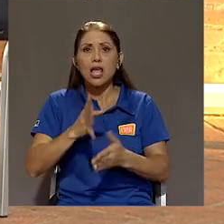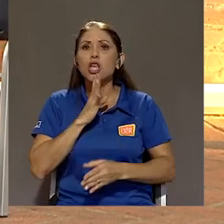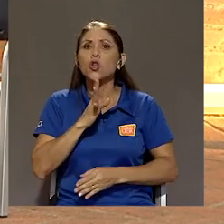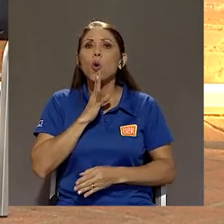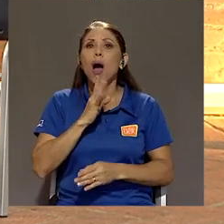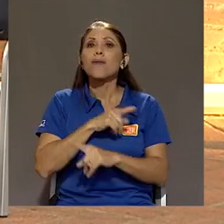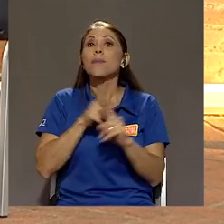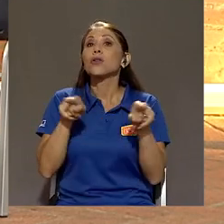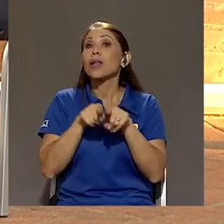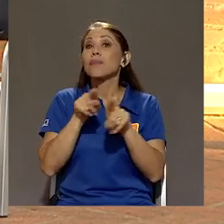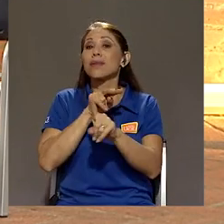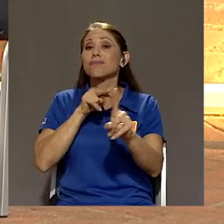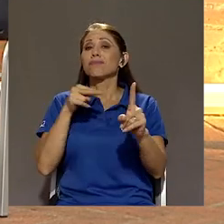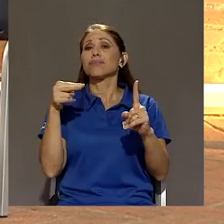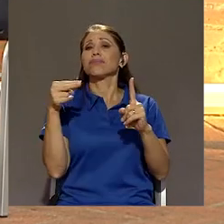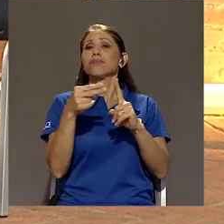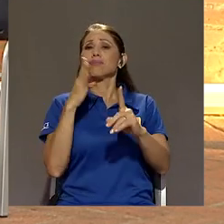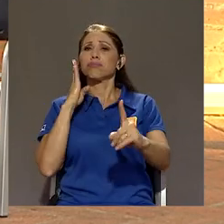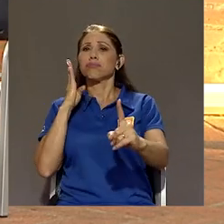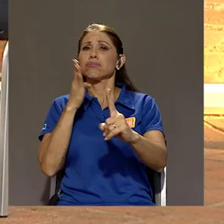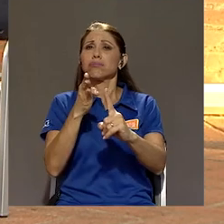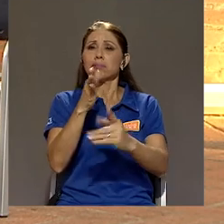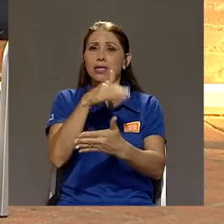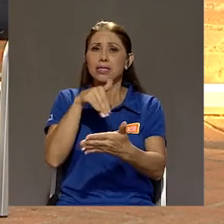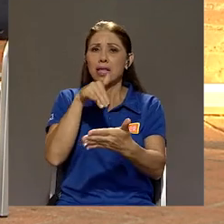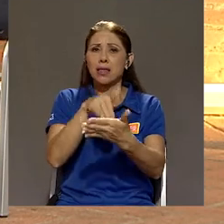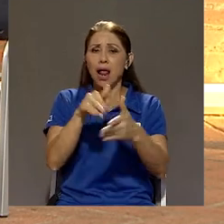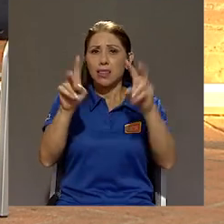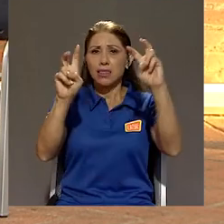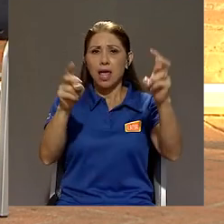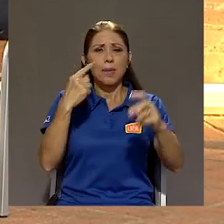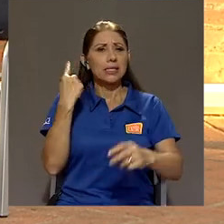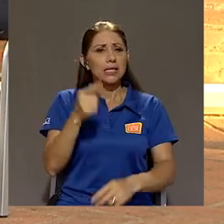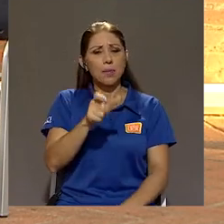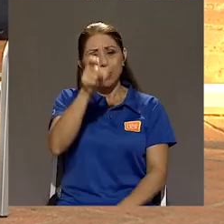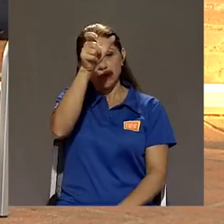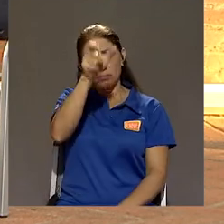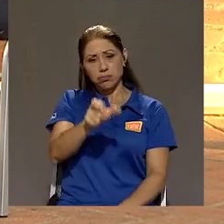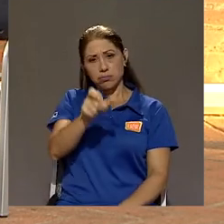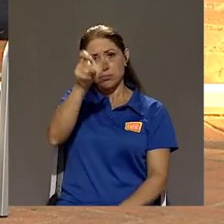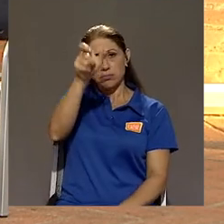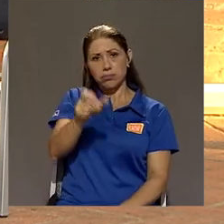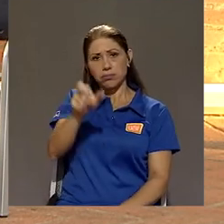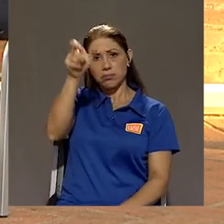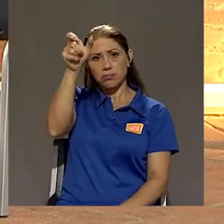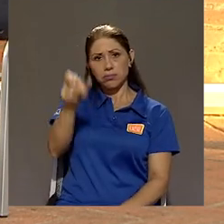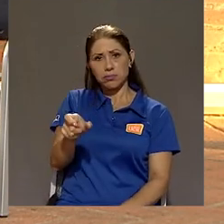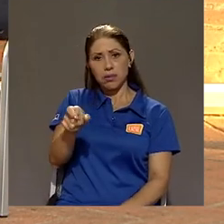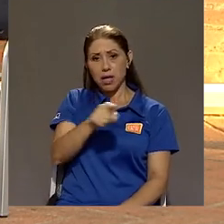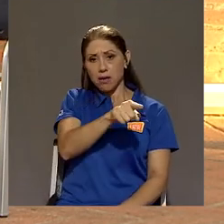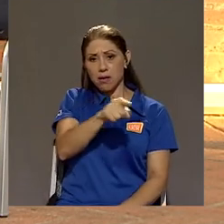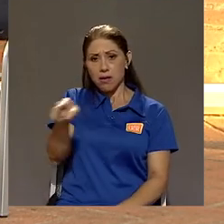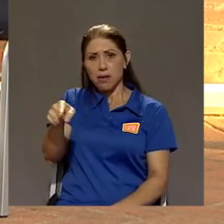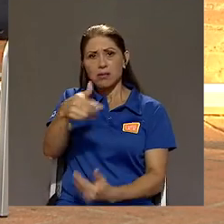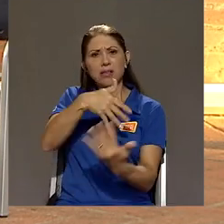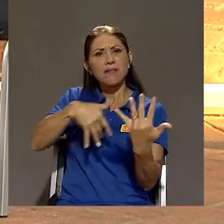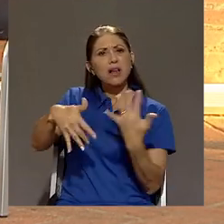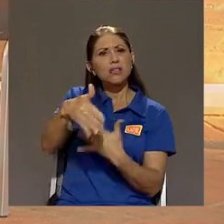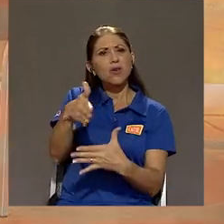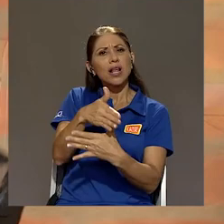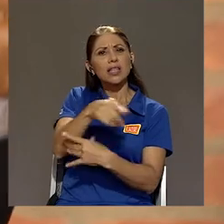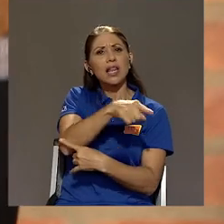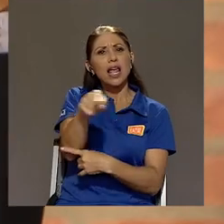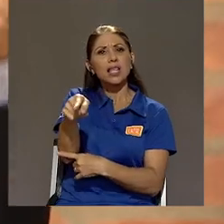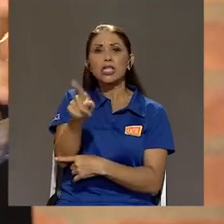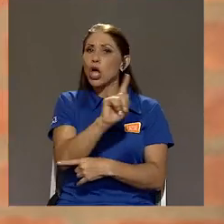habla sin perder de vista que el tema central siempre son las personas, ¿verdad? Cómo se relacionan las personas entre ellas, más